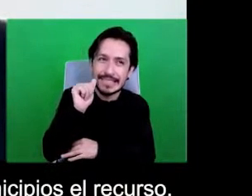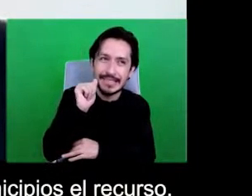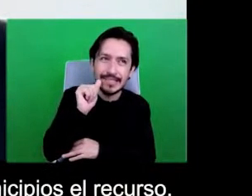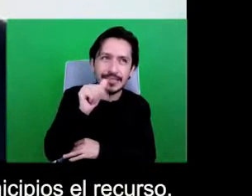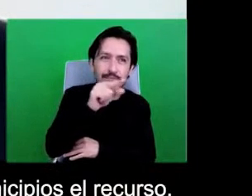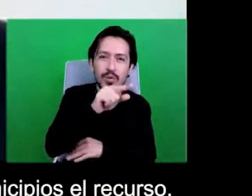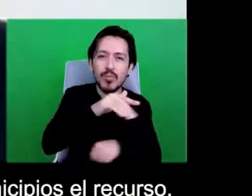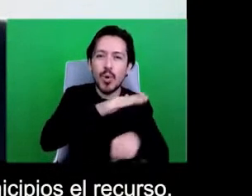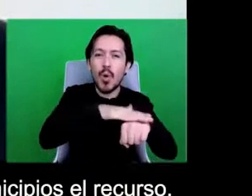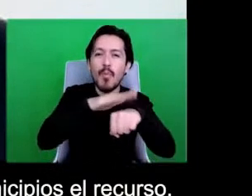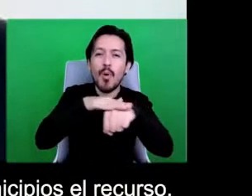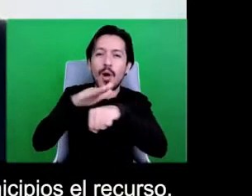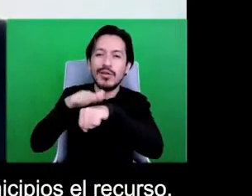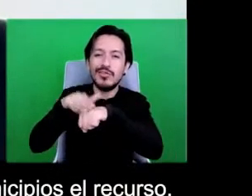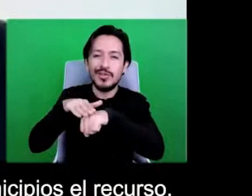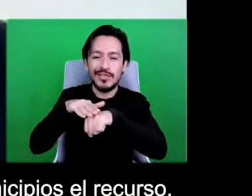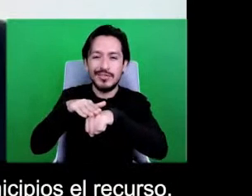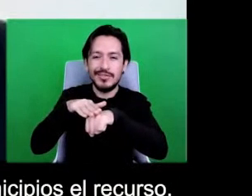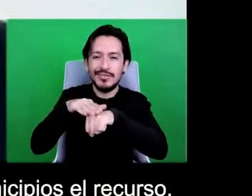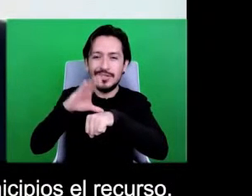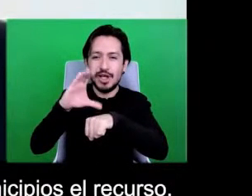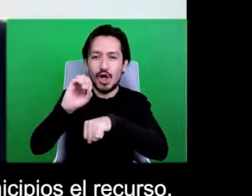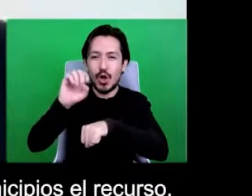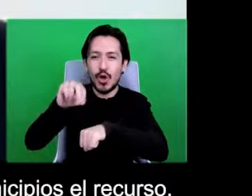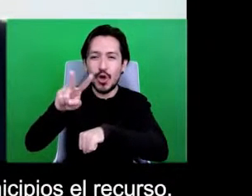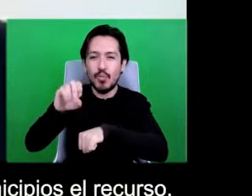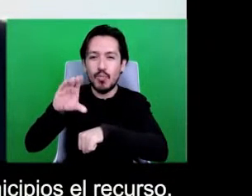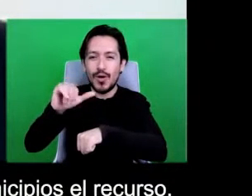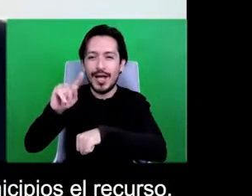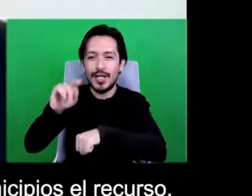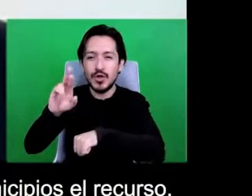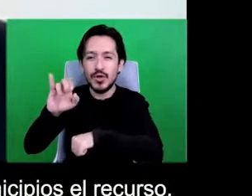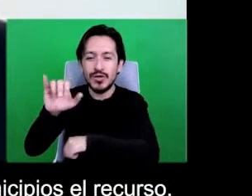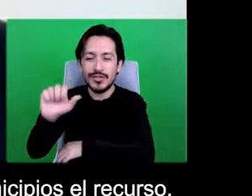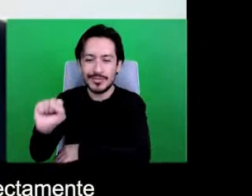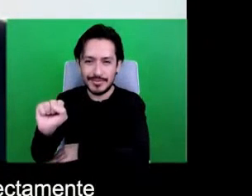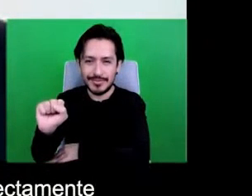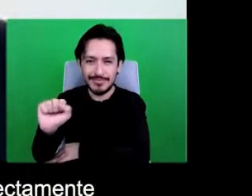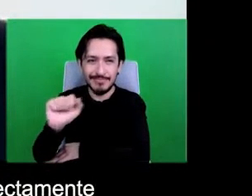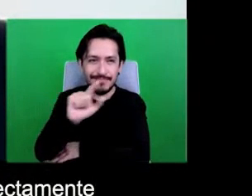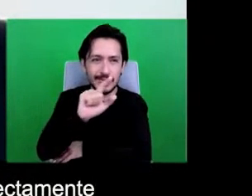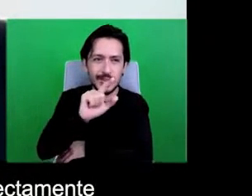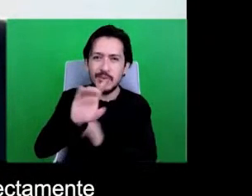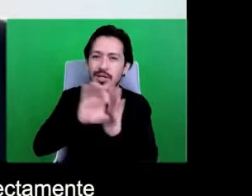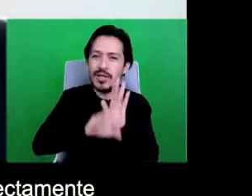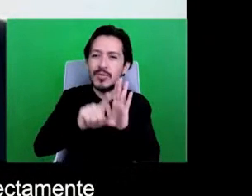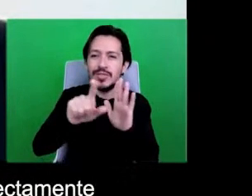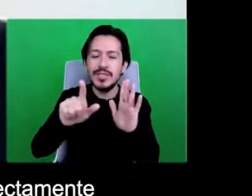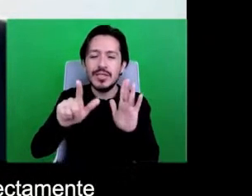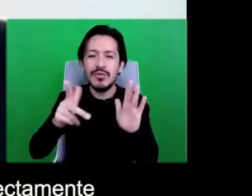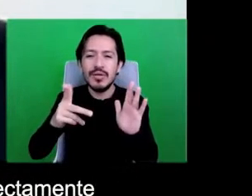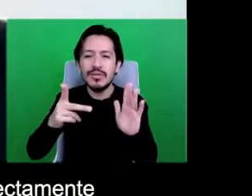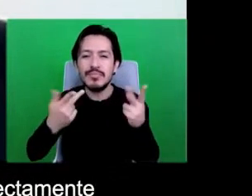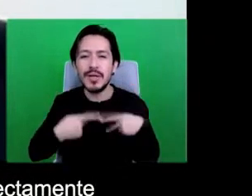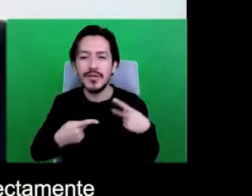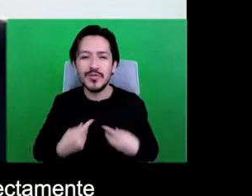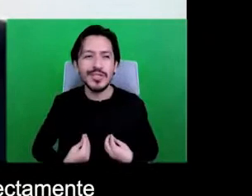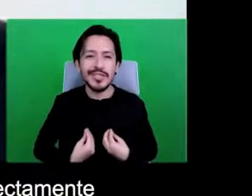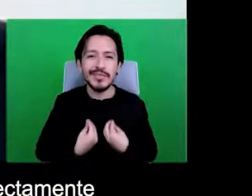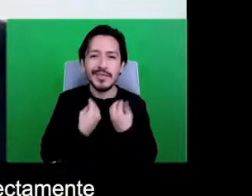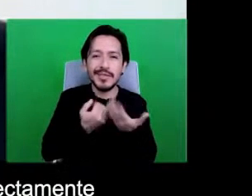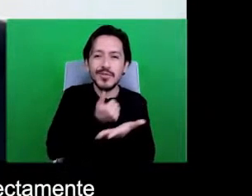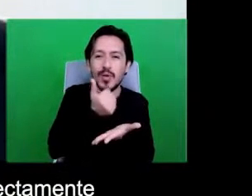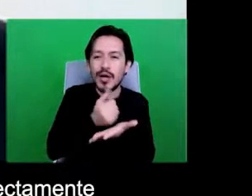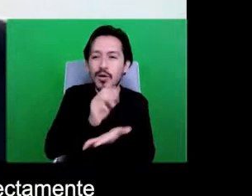municipios el recurso. Entonces, dependiendo si hay una voluntad ciudadana de participar, porque estas convocatorias van directamente